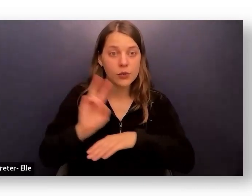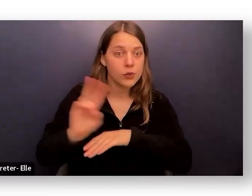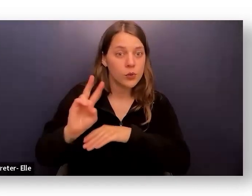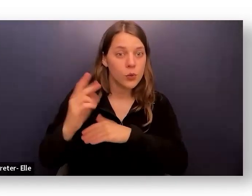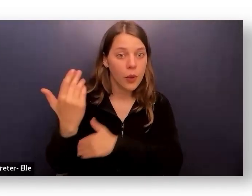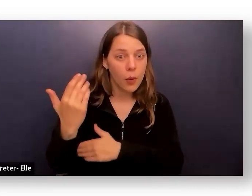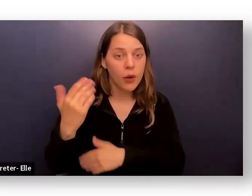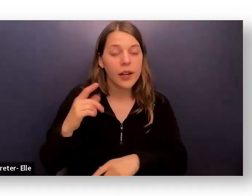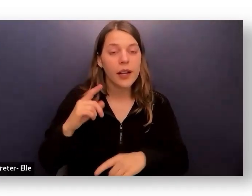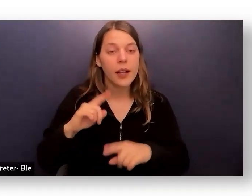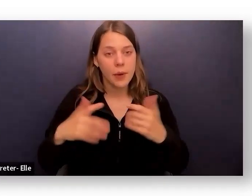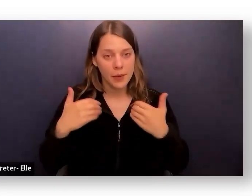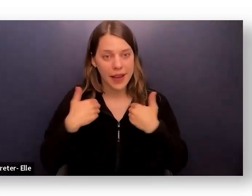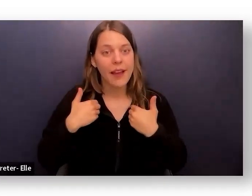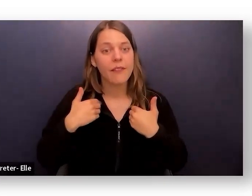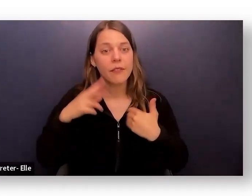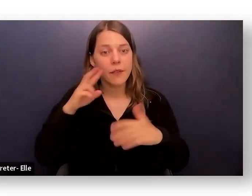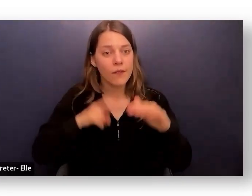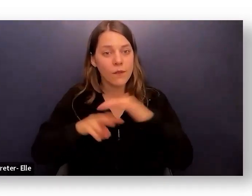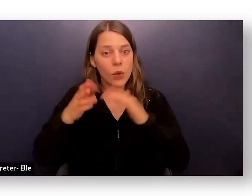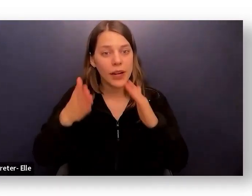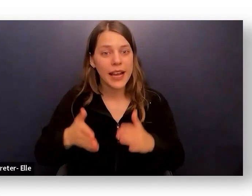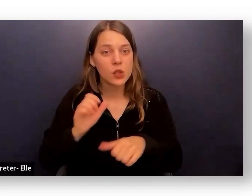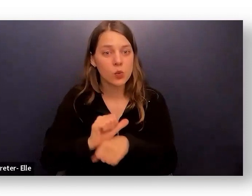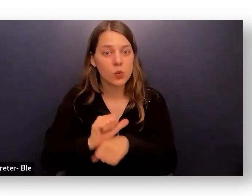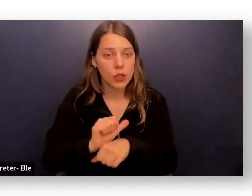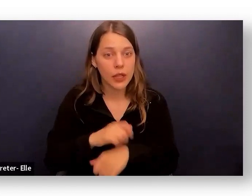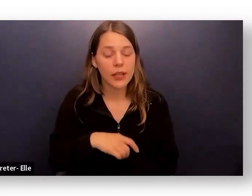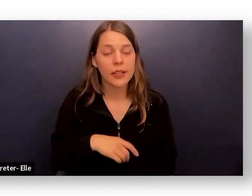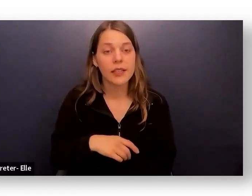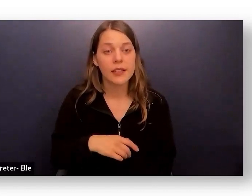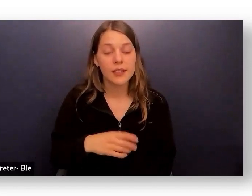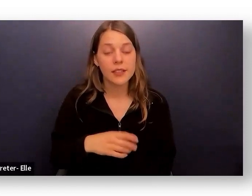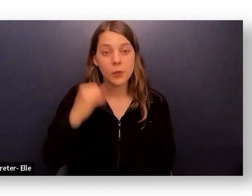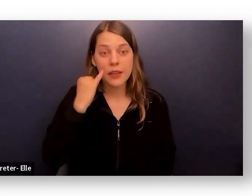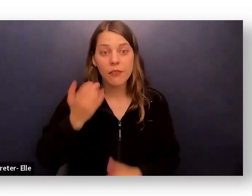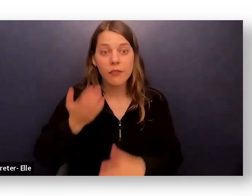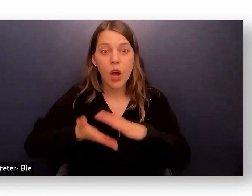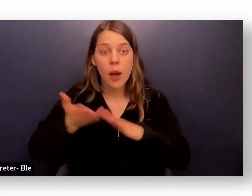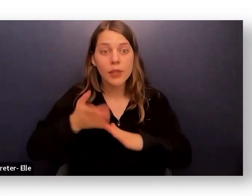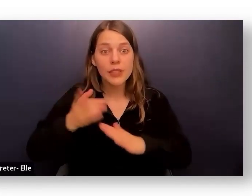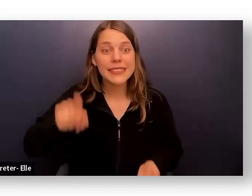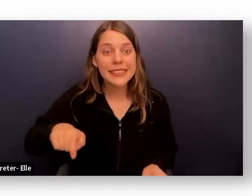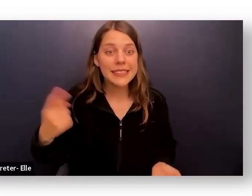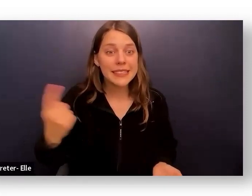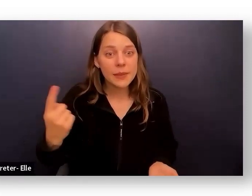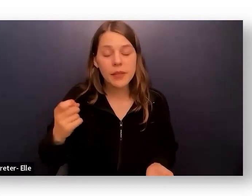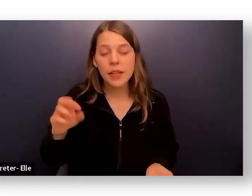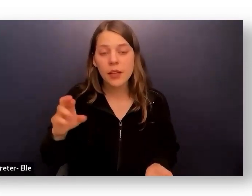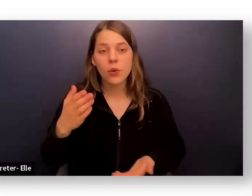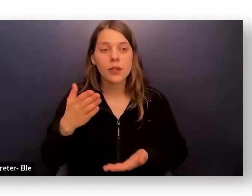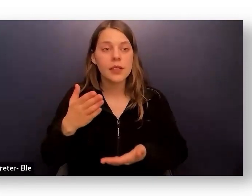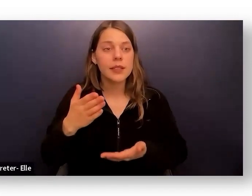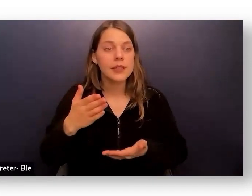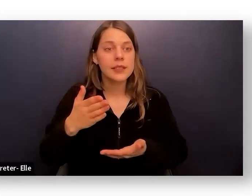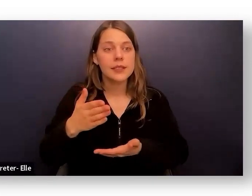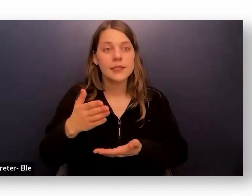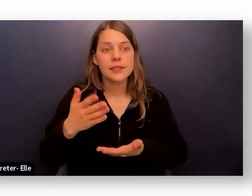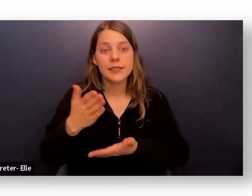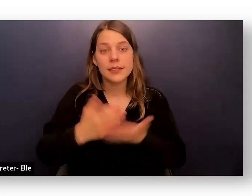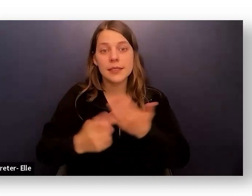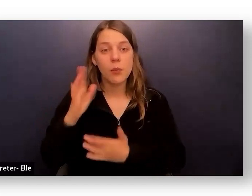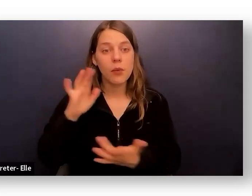estamos despiertos a las 2 de la mañana, pero tenemos un pronosticador en guardia por si alcanzó algo